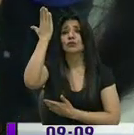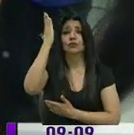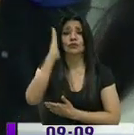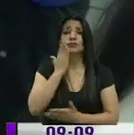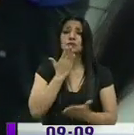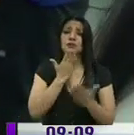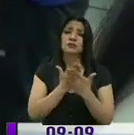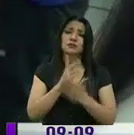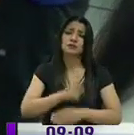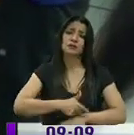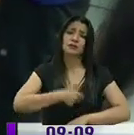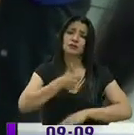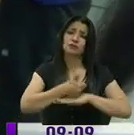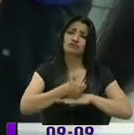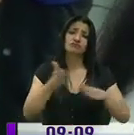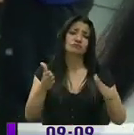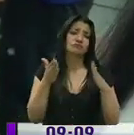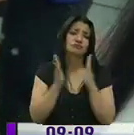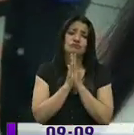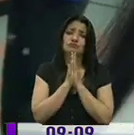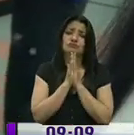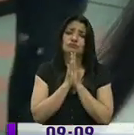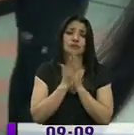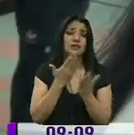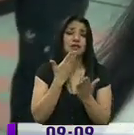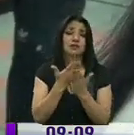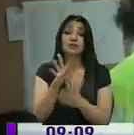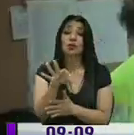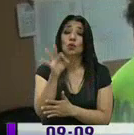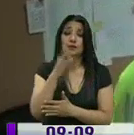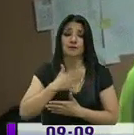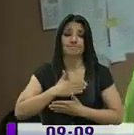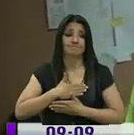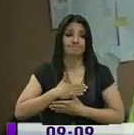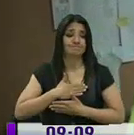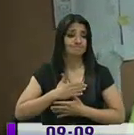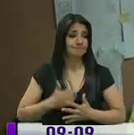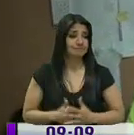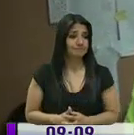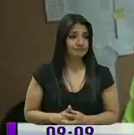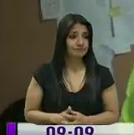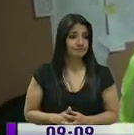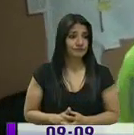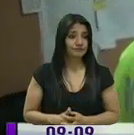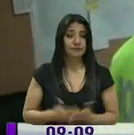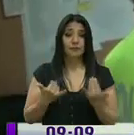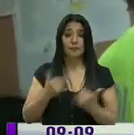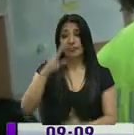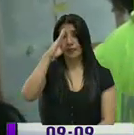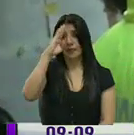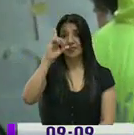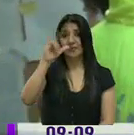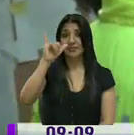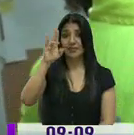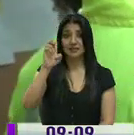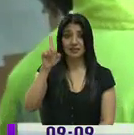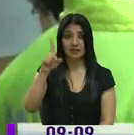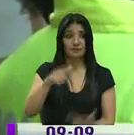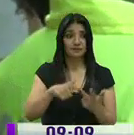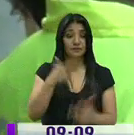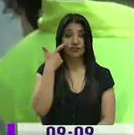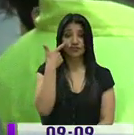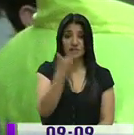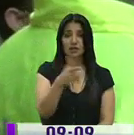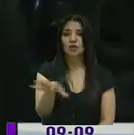autoridad que me han hecho este gesto de encontrarle ahora la dina ser conjuntamente con fiscalía lograron